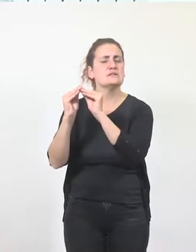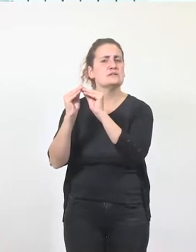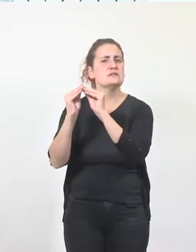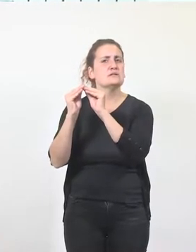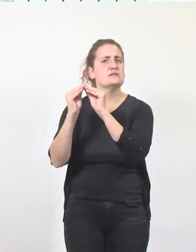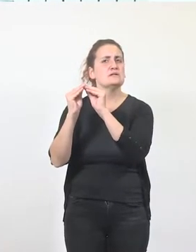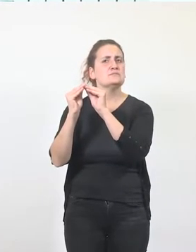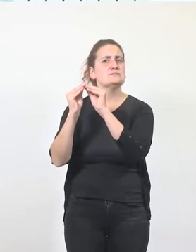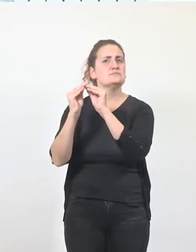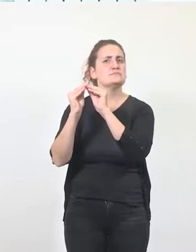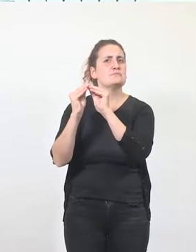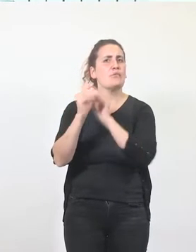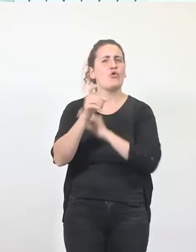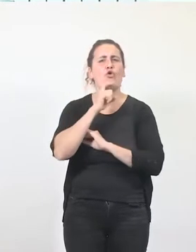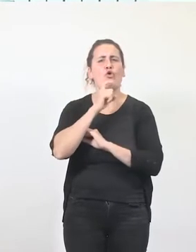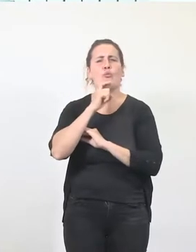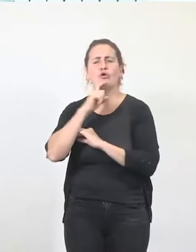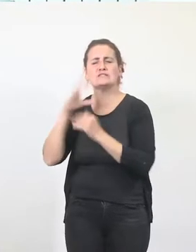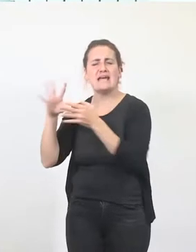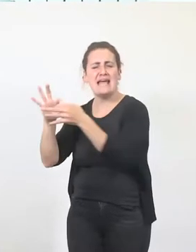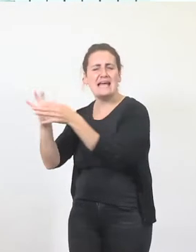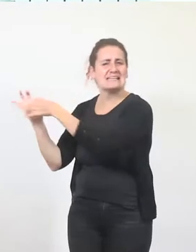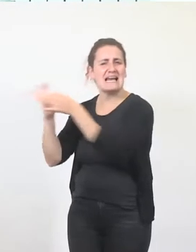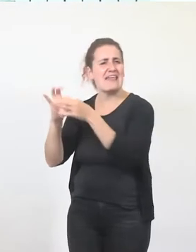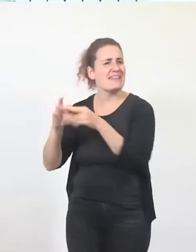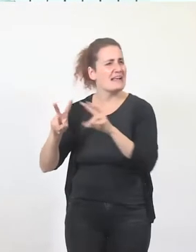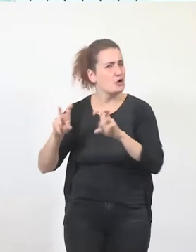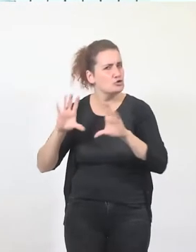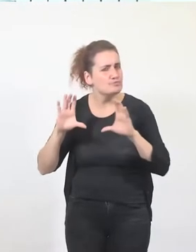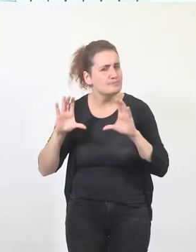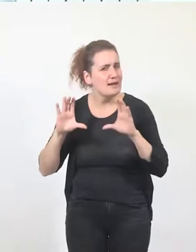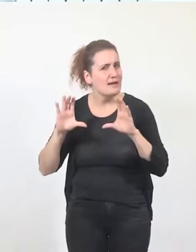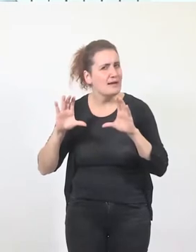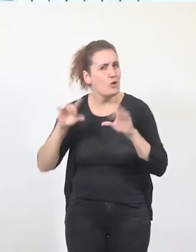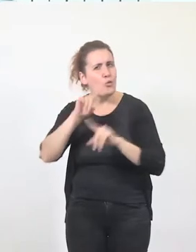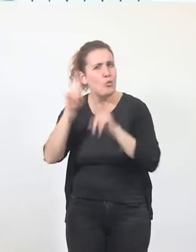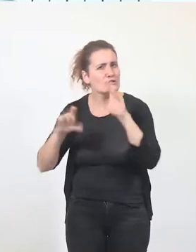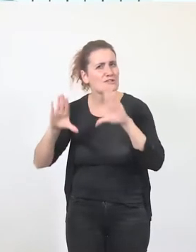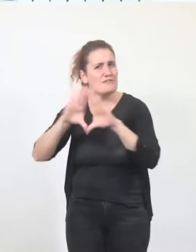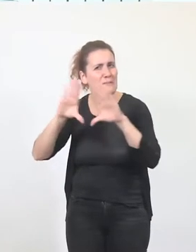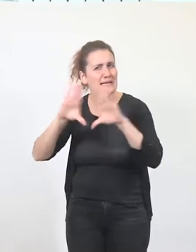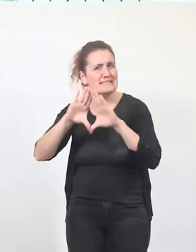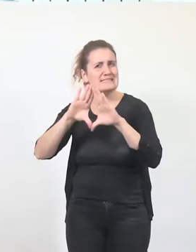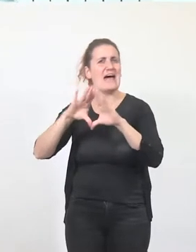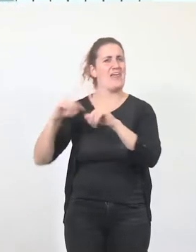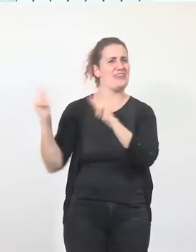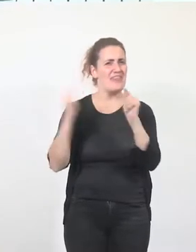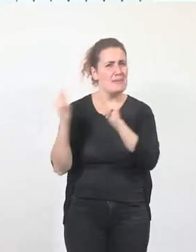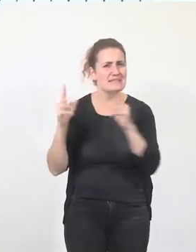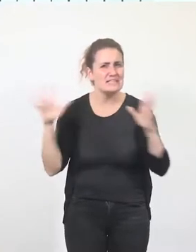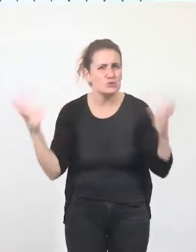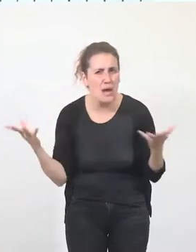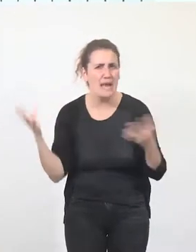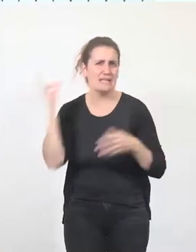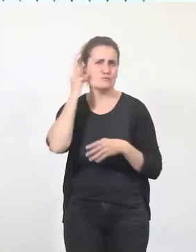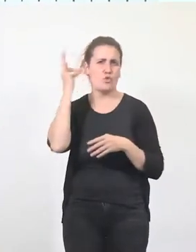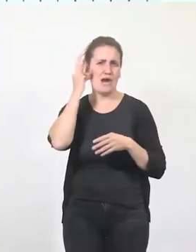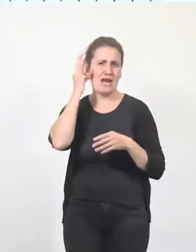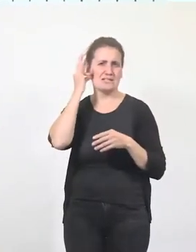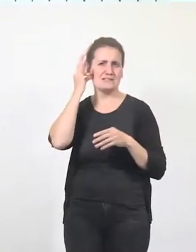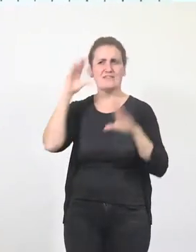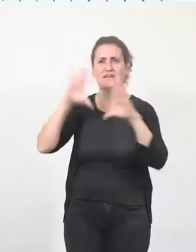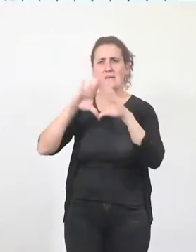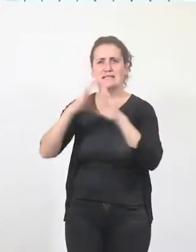¿cómo se entrelazan las cuestiones feministas? ¿Qué debates ha habido dentro del movimiento feminista, dentro de las